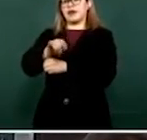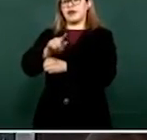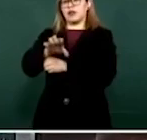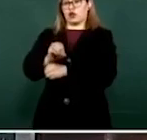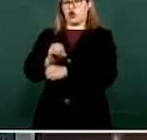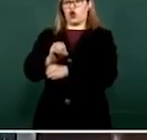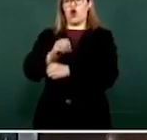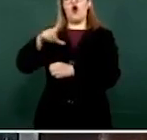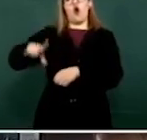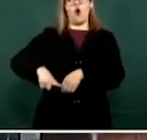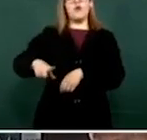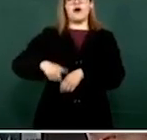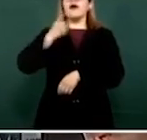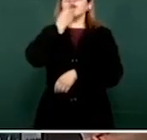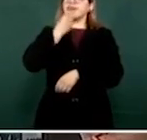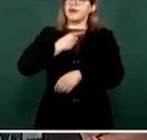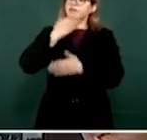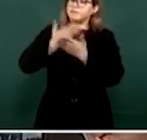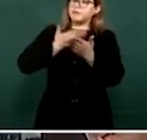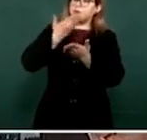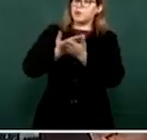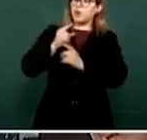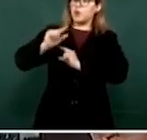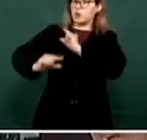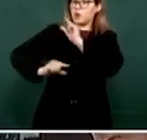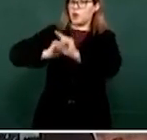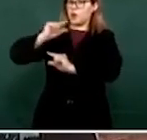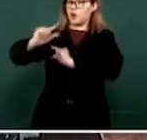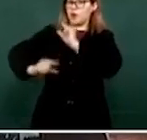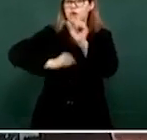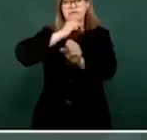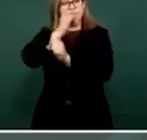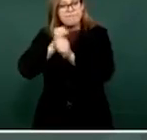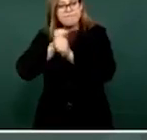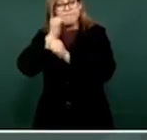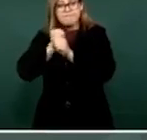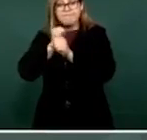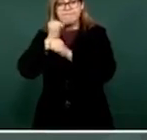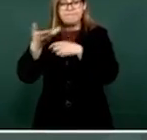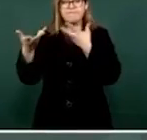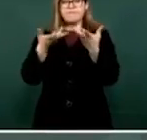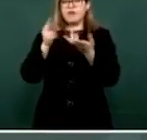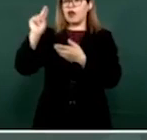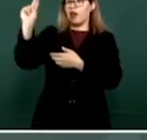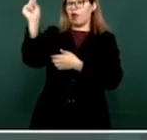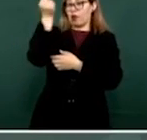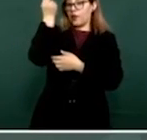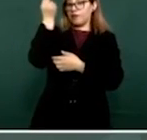y va avanzado ya el estudio que está haciendo la UNAM